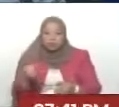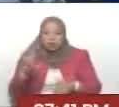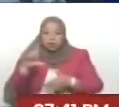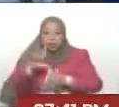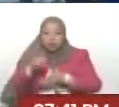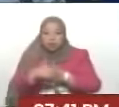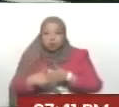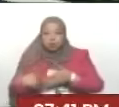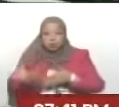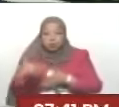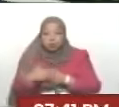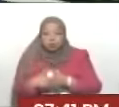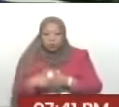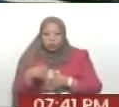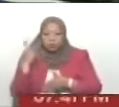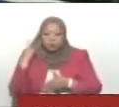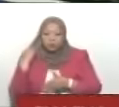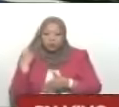¿verdad?